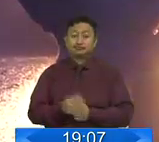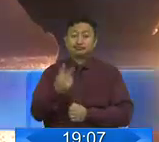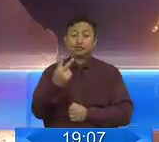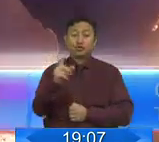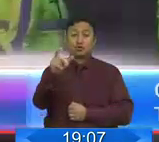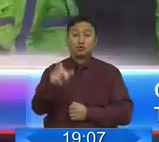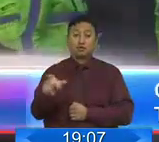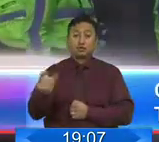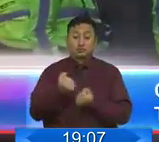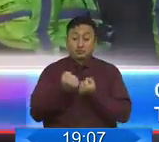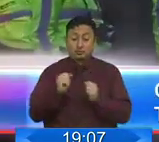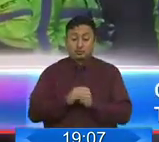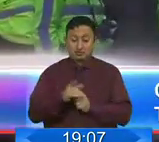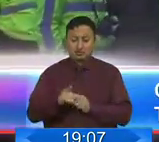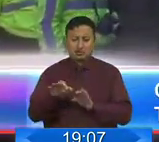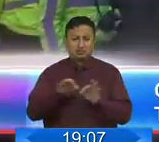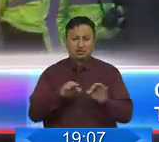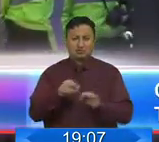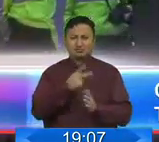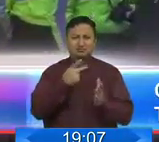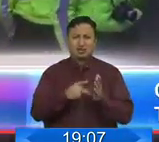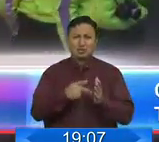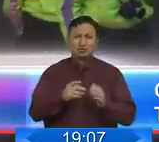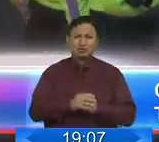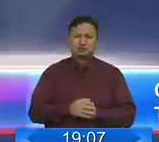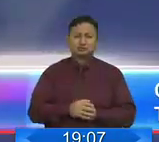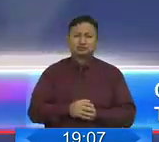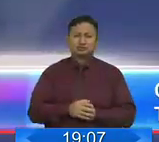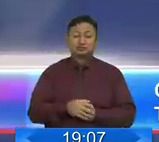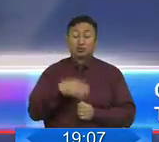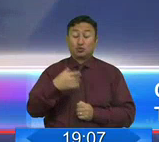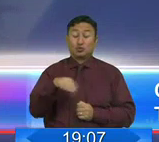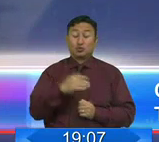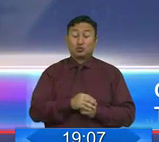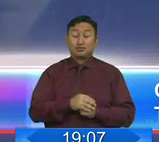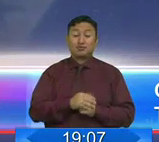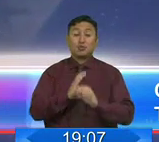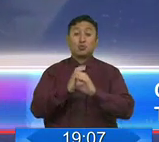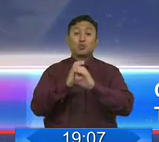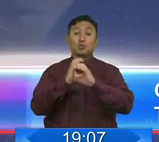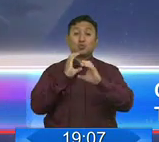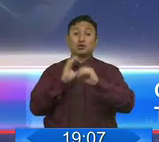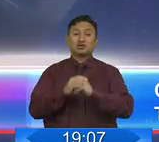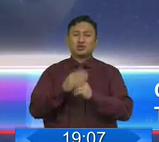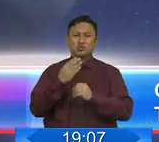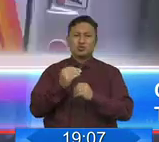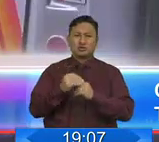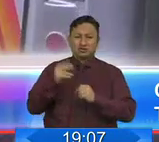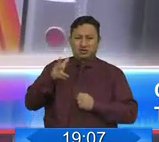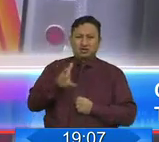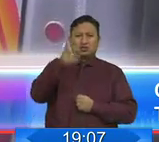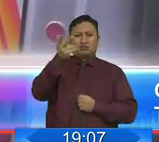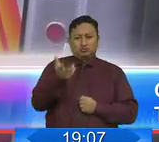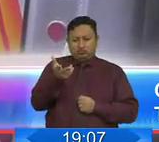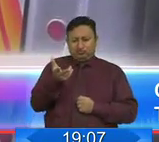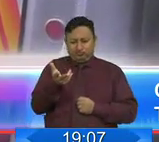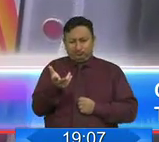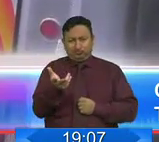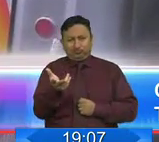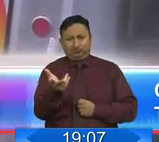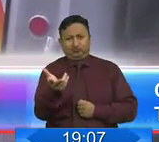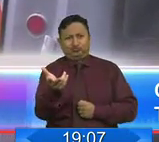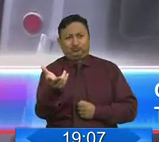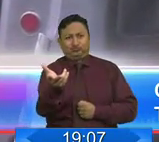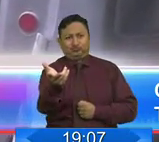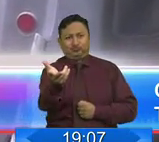sobrevivientes cuentan el horror vivido tras el volcamiento. Es que el bus se habría arrastrado varios metros, lo que posiblemente dio paso a que